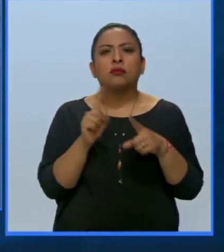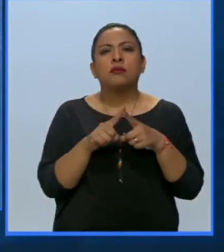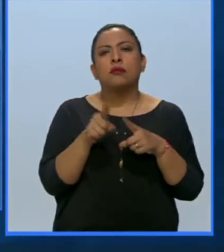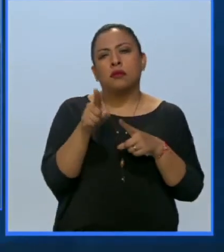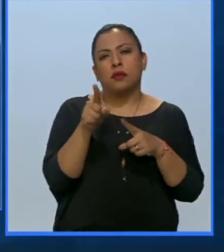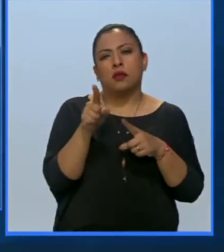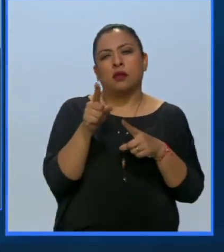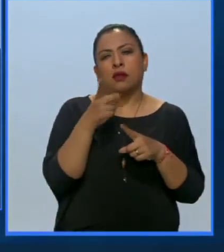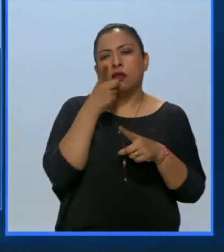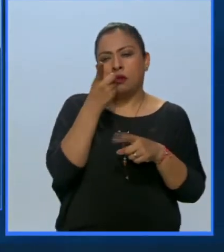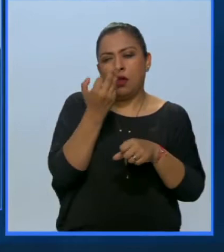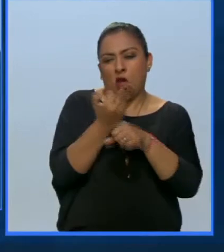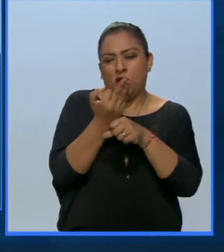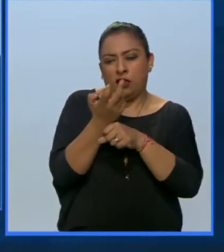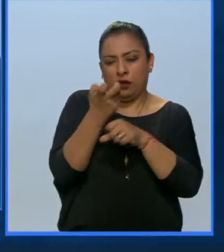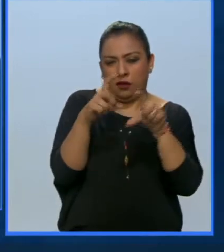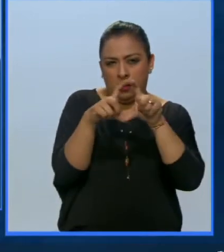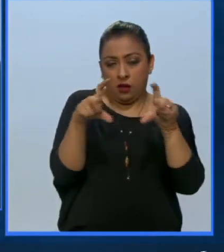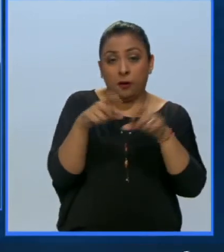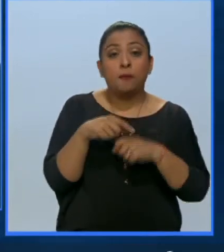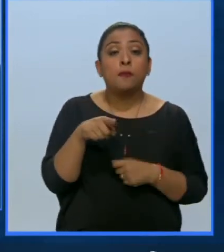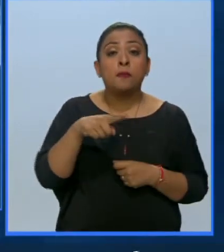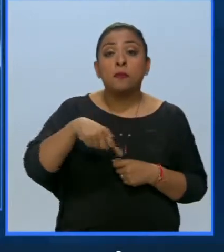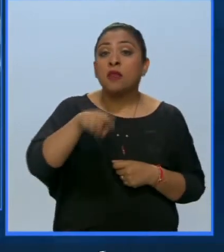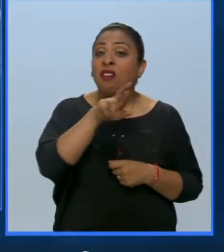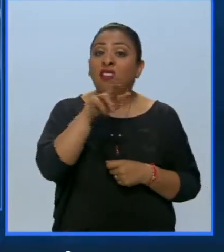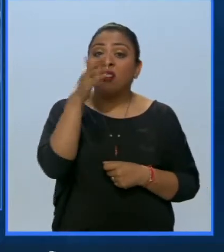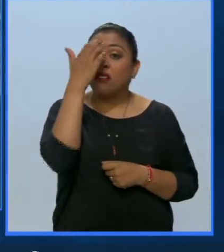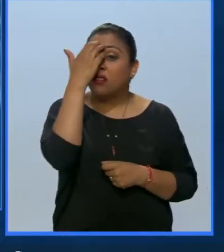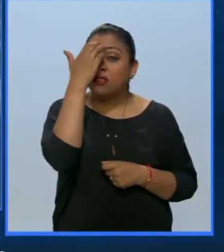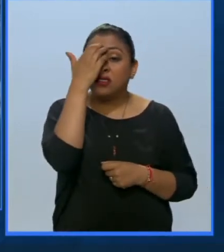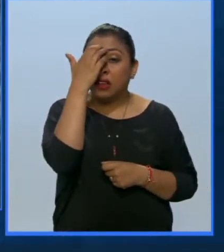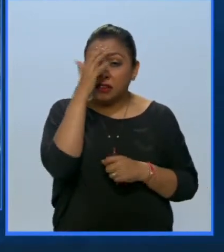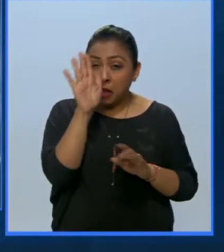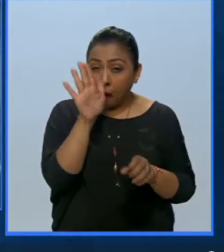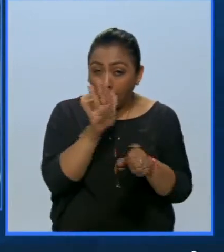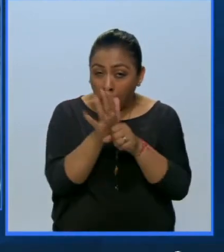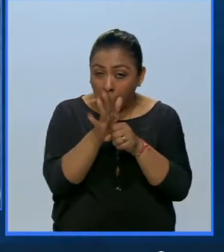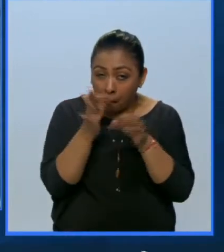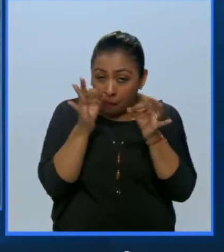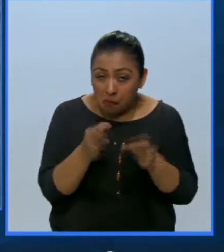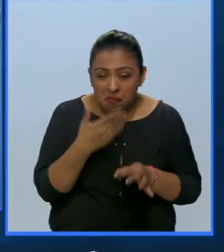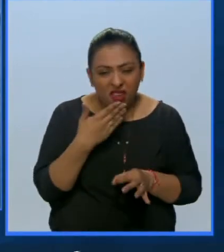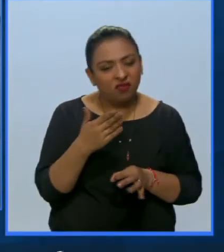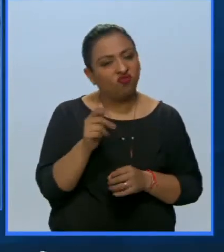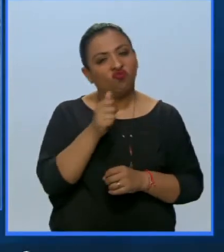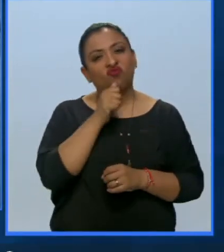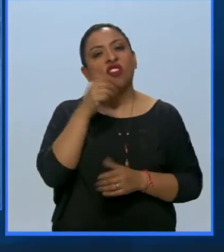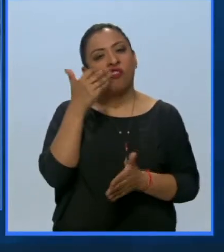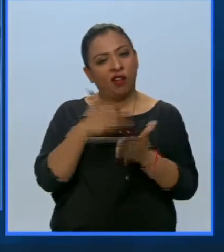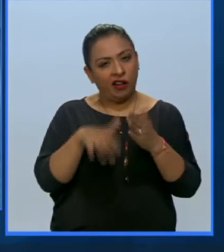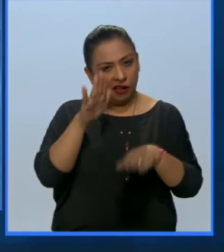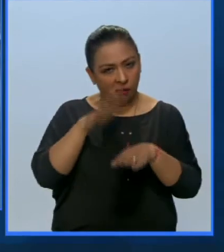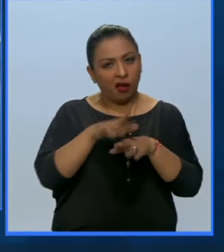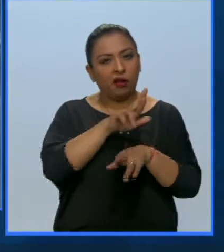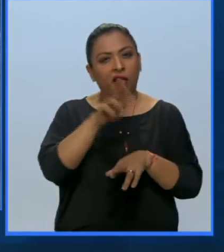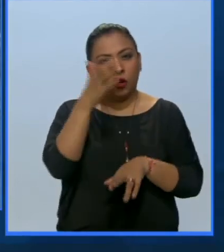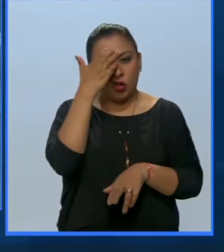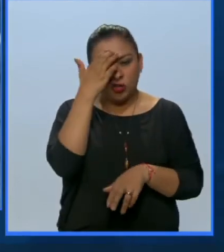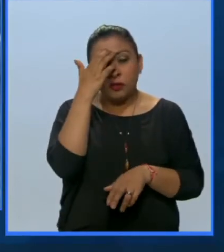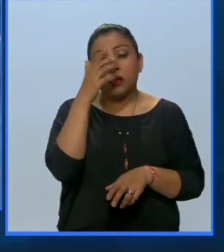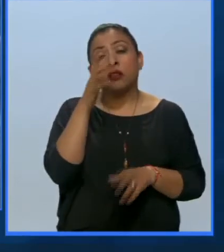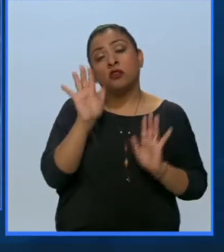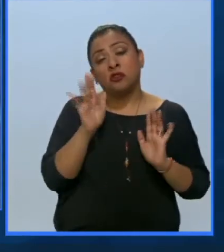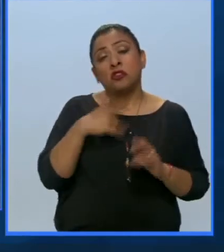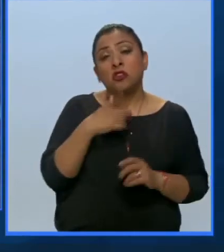voy a señalar ahora, que no ha sido reconocido de manera suficiente. Claro, yo debo decir que ni